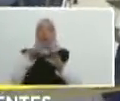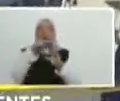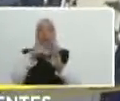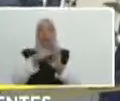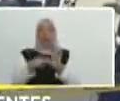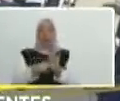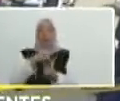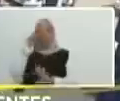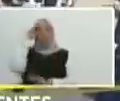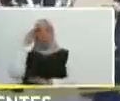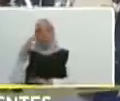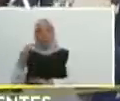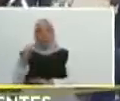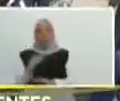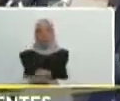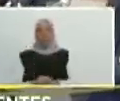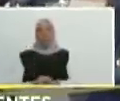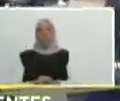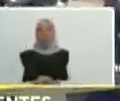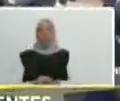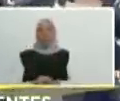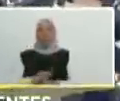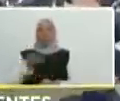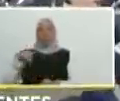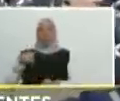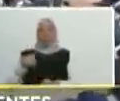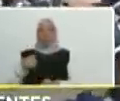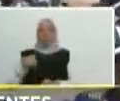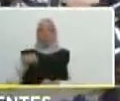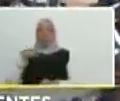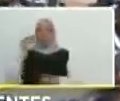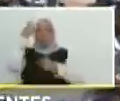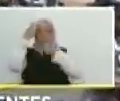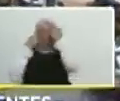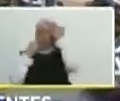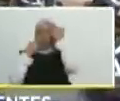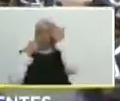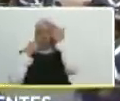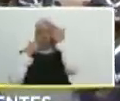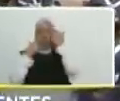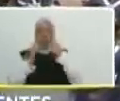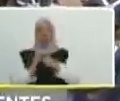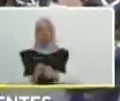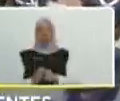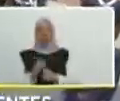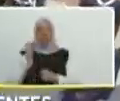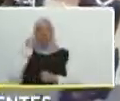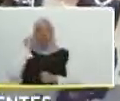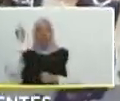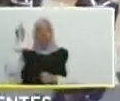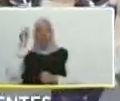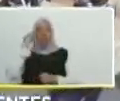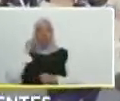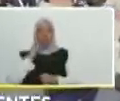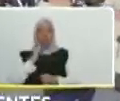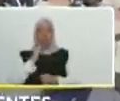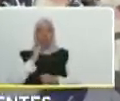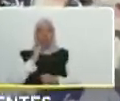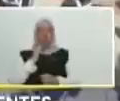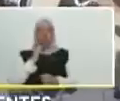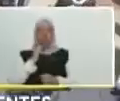y militares, al legado de nuestro comandante Hugo Chávez Frías, al ideal bolivariano